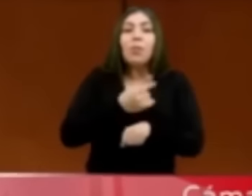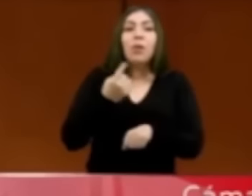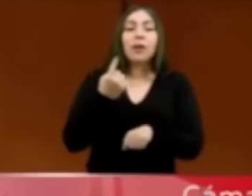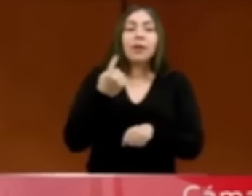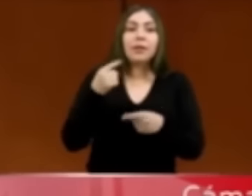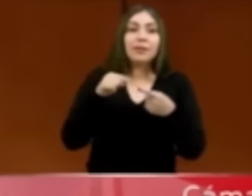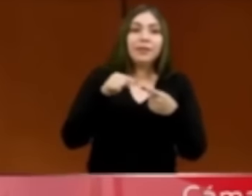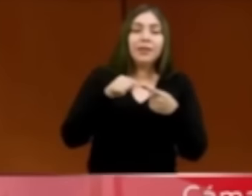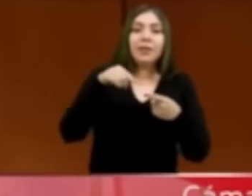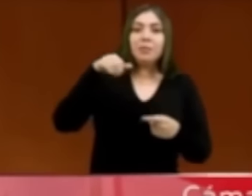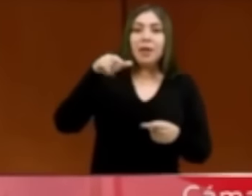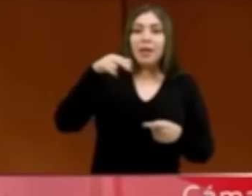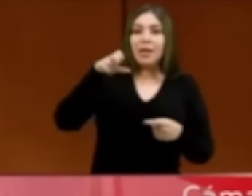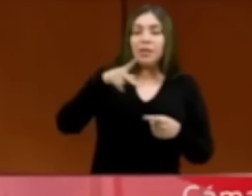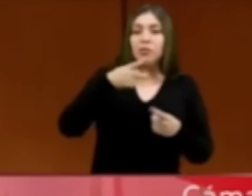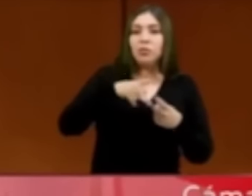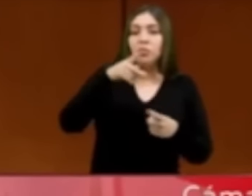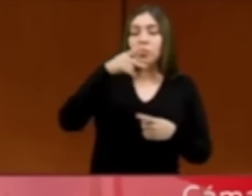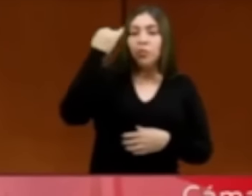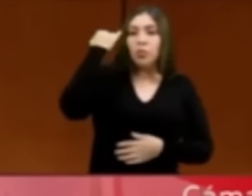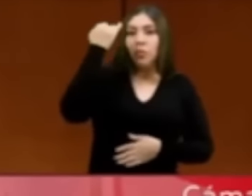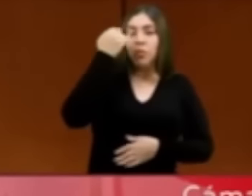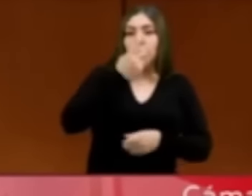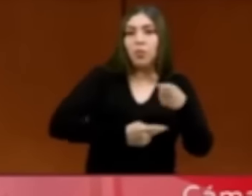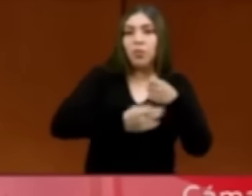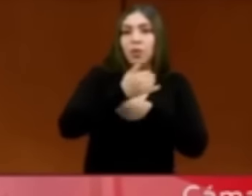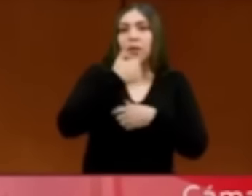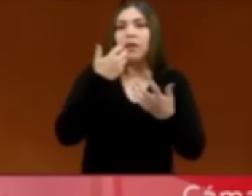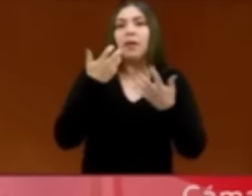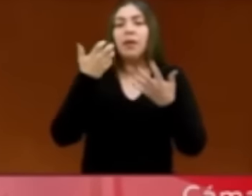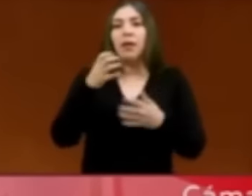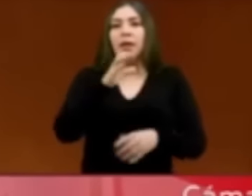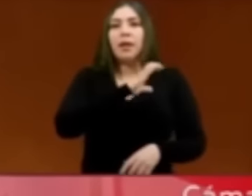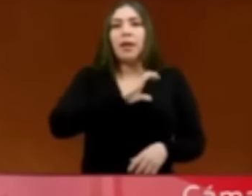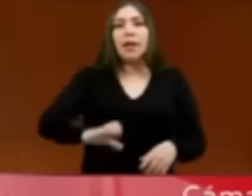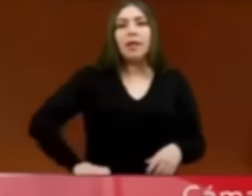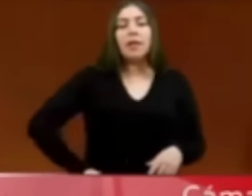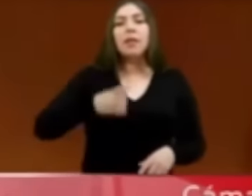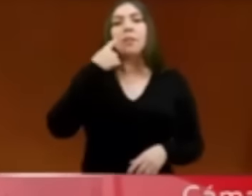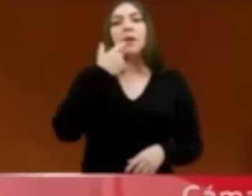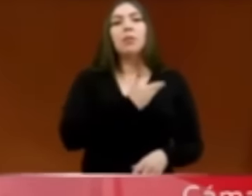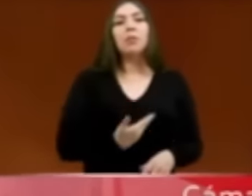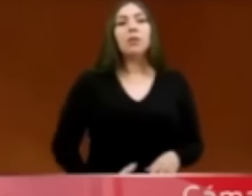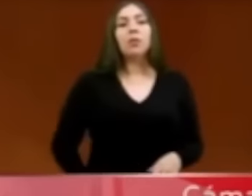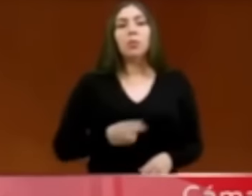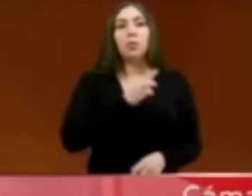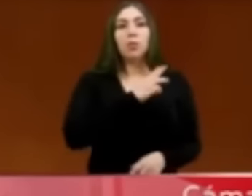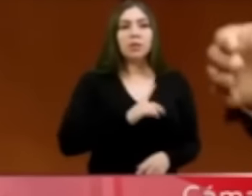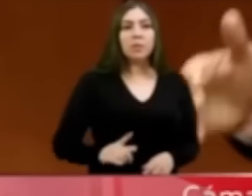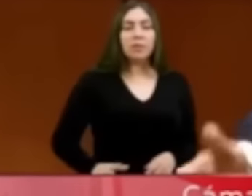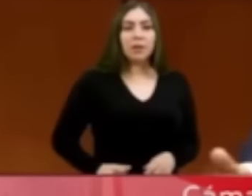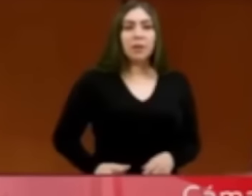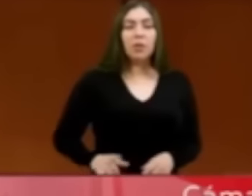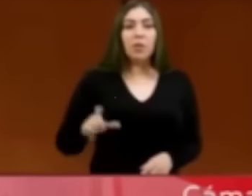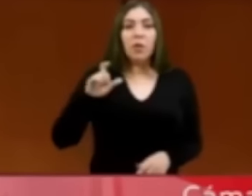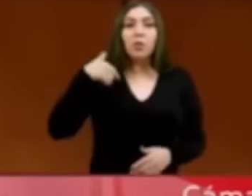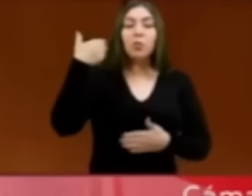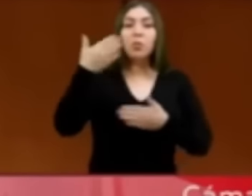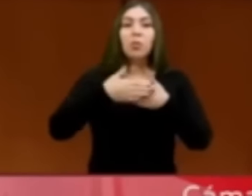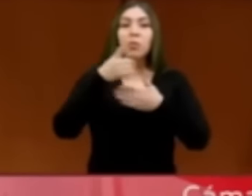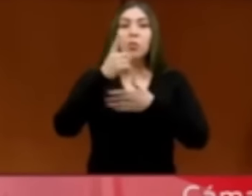Márquez ser candidato a presidente municipal ahora que termine el próximo año